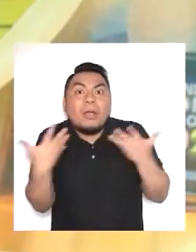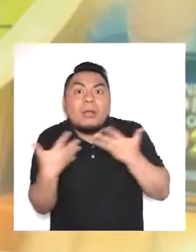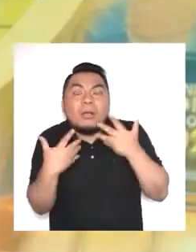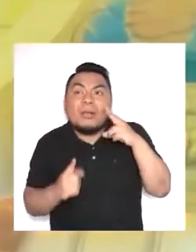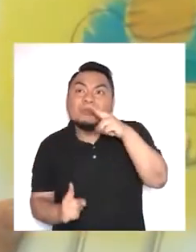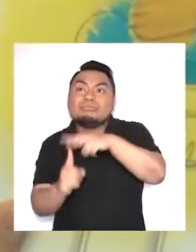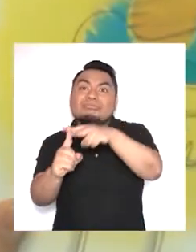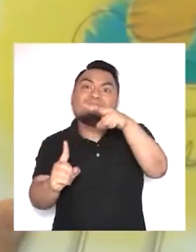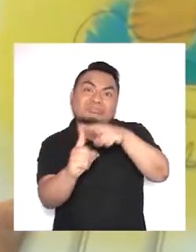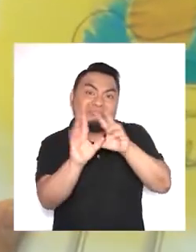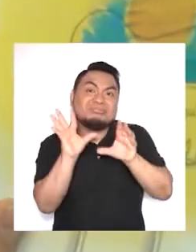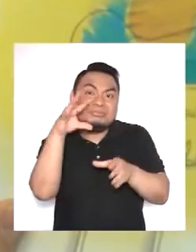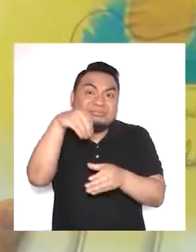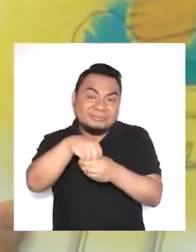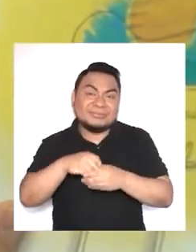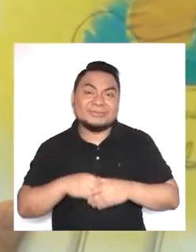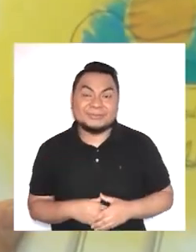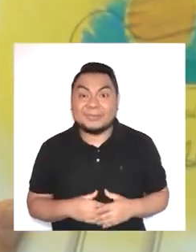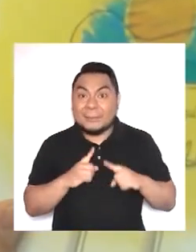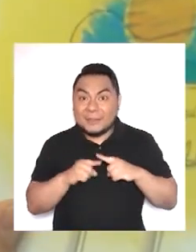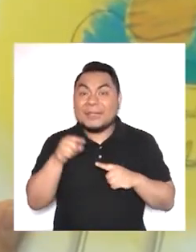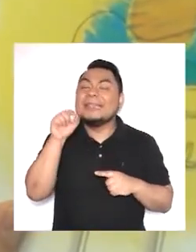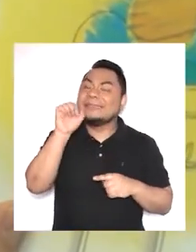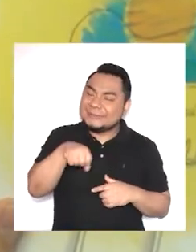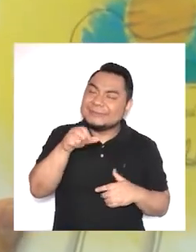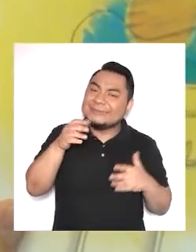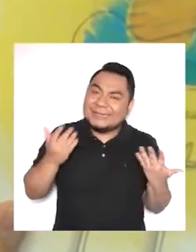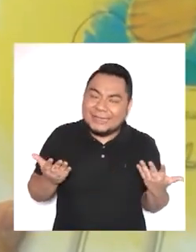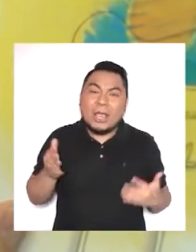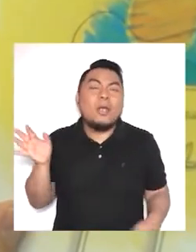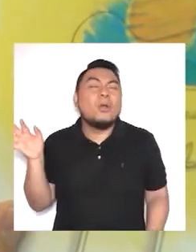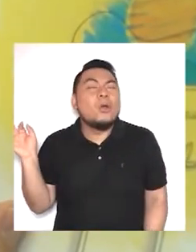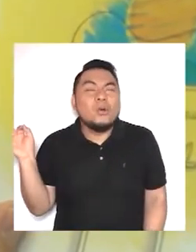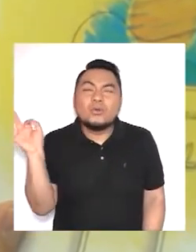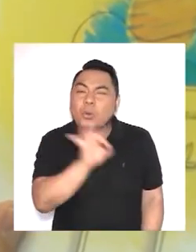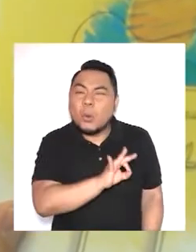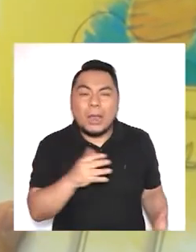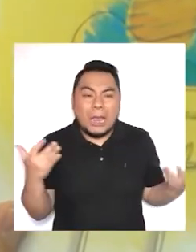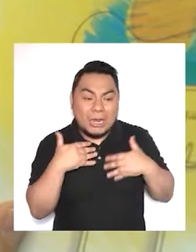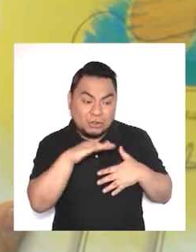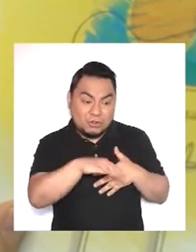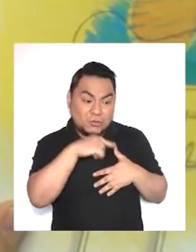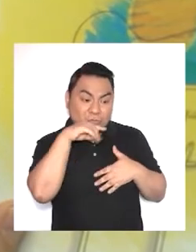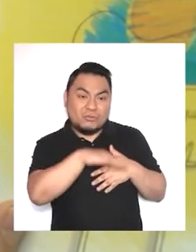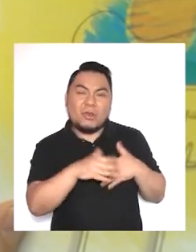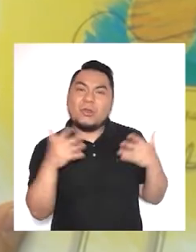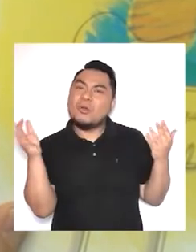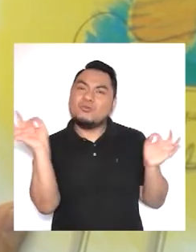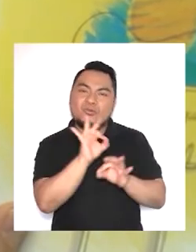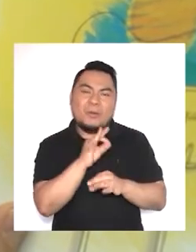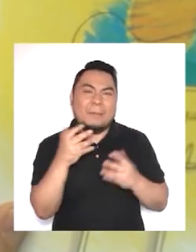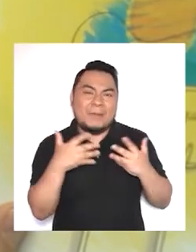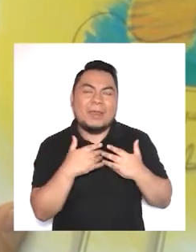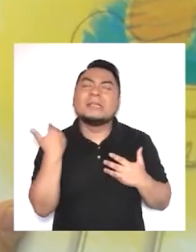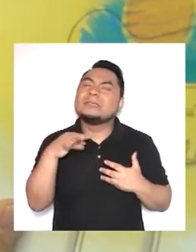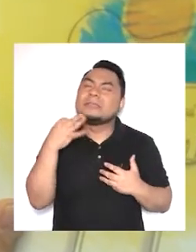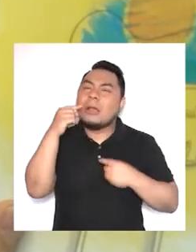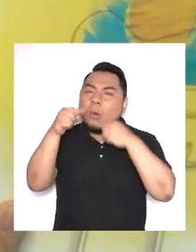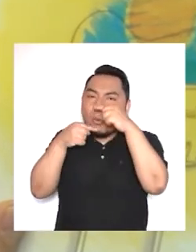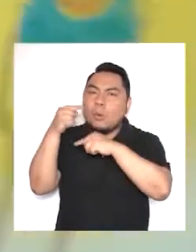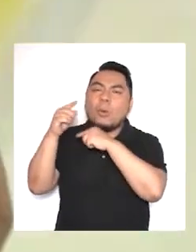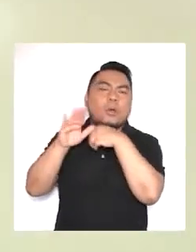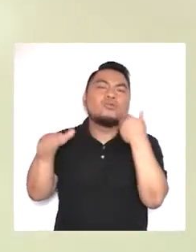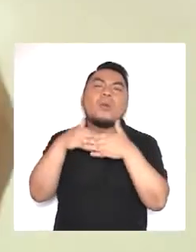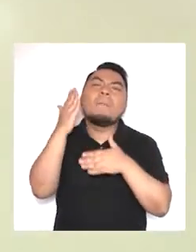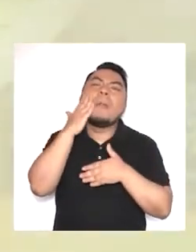sin consultar. Pero eso sí, de lo que nunca más tuvo miedo la niña fue de contarle siempre